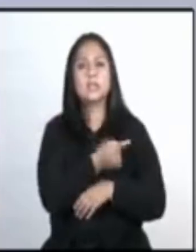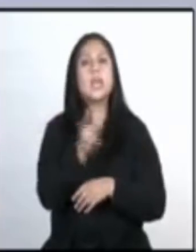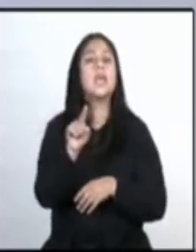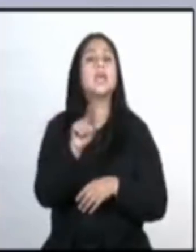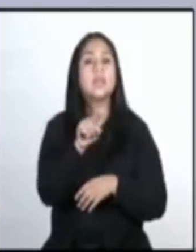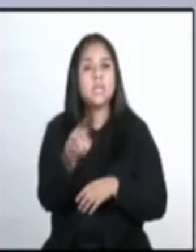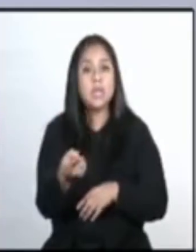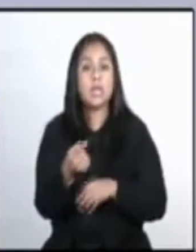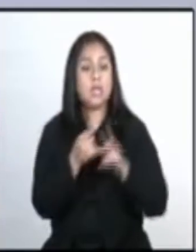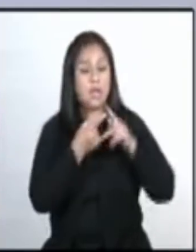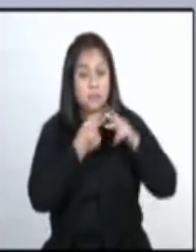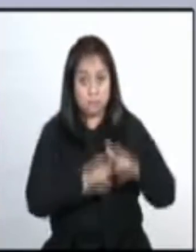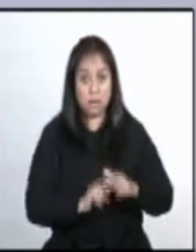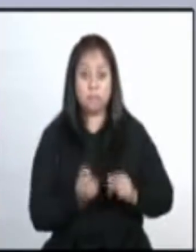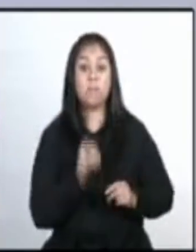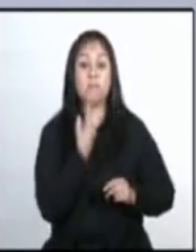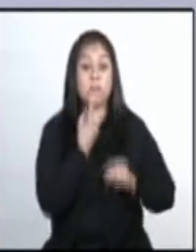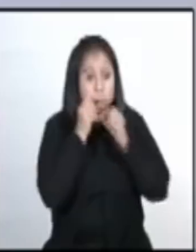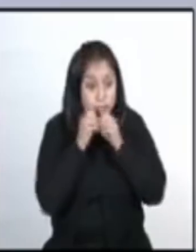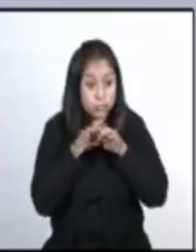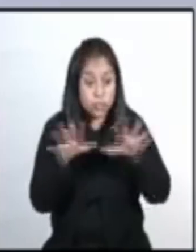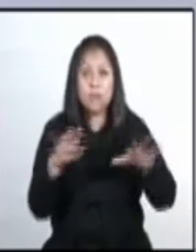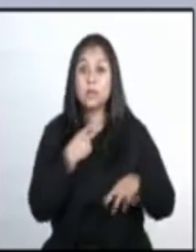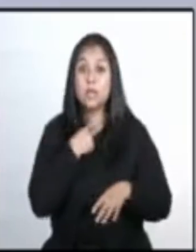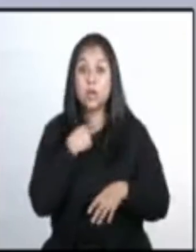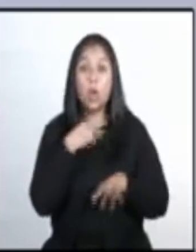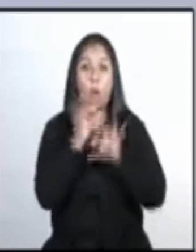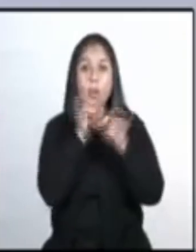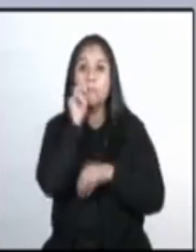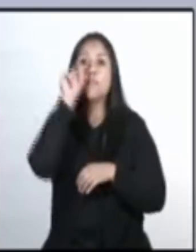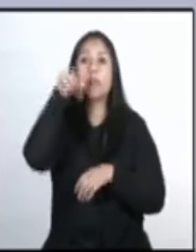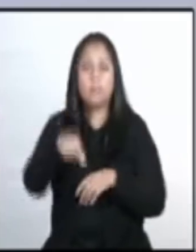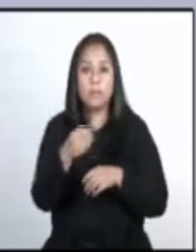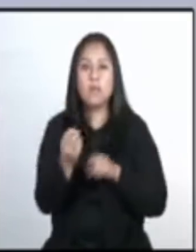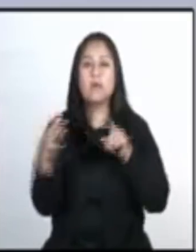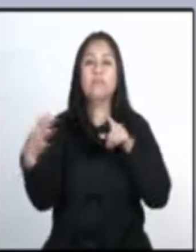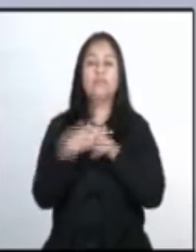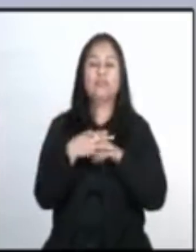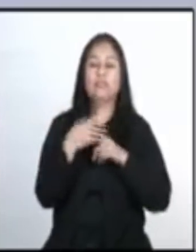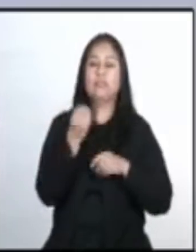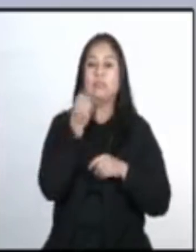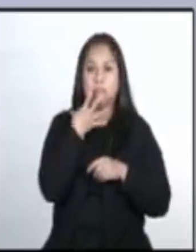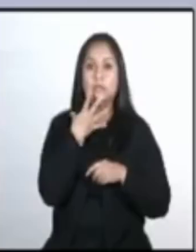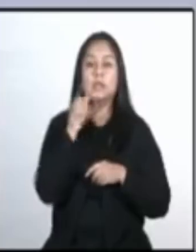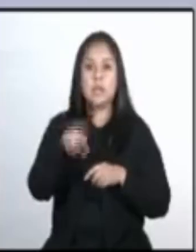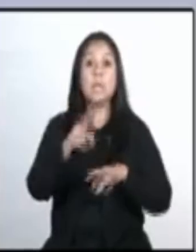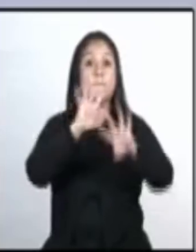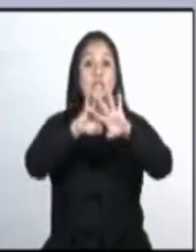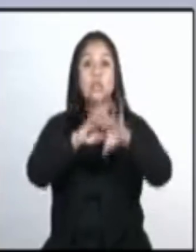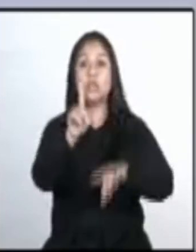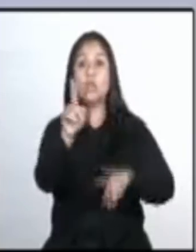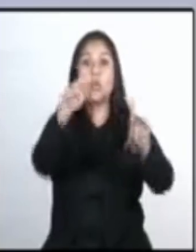de propósito propagare una enfermedad peligrosa o contagiosa para las personas será sancionado con prisión de